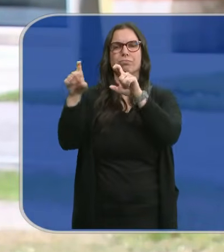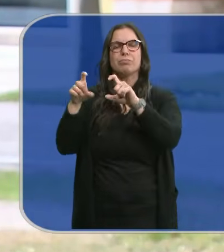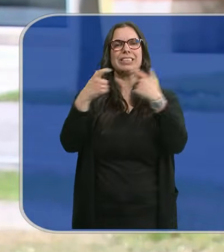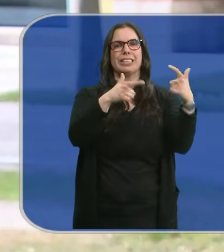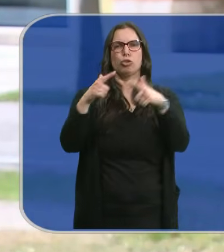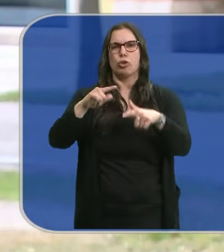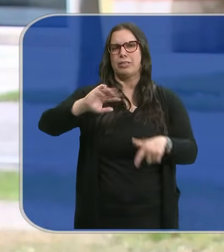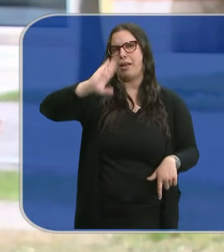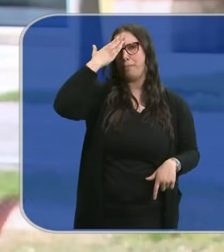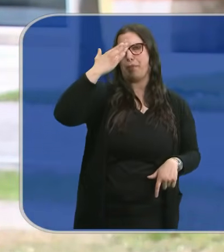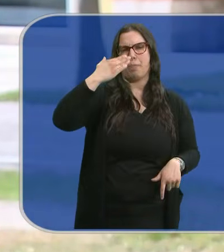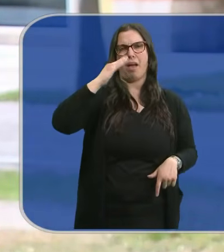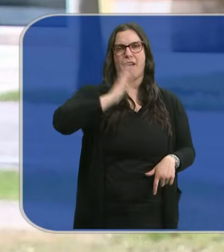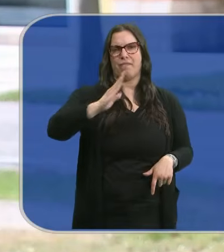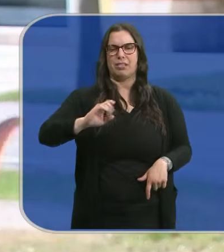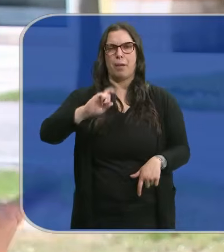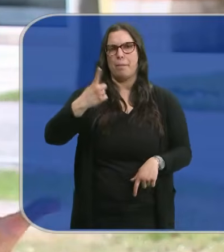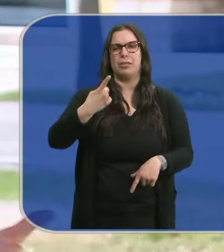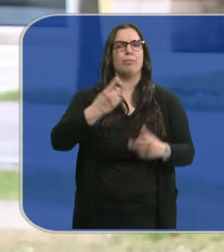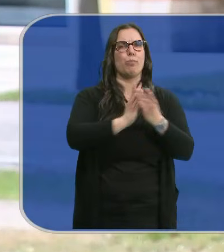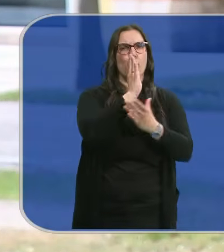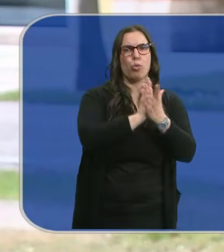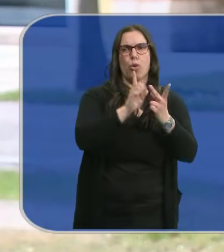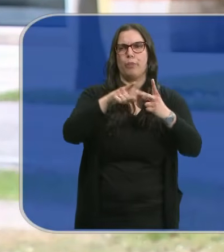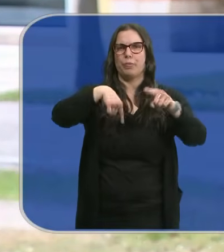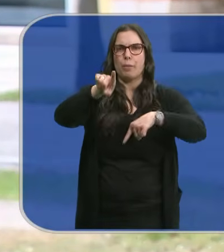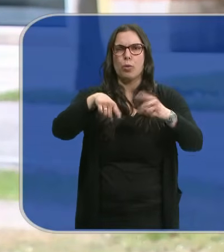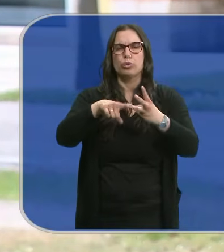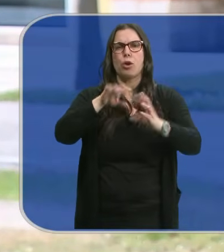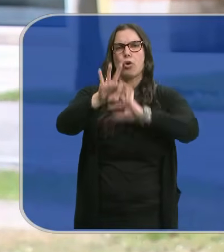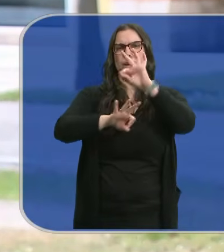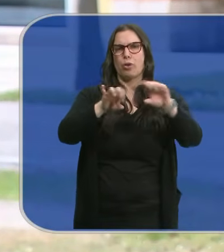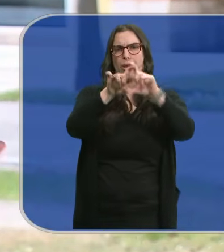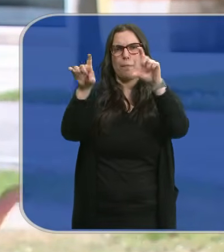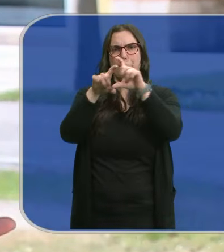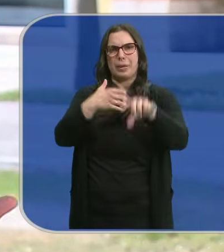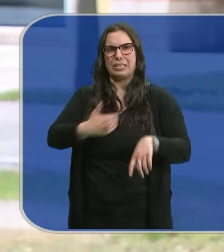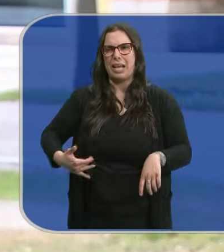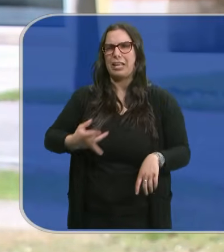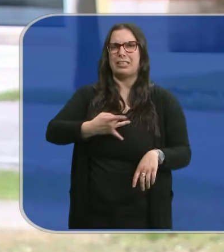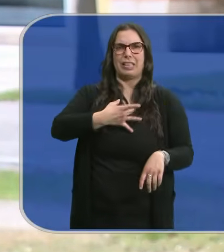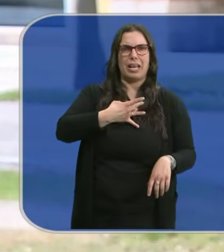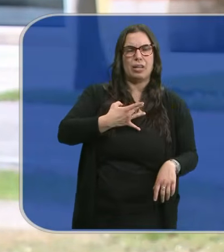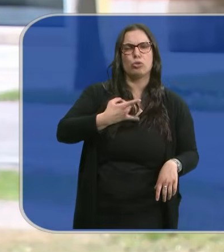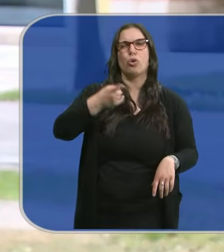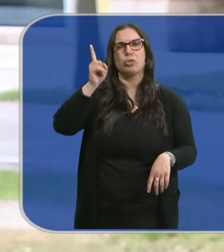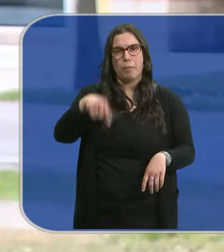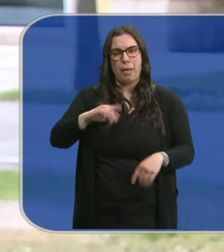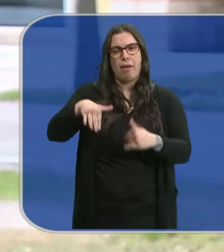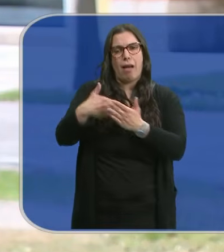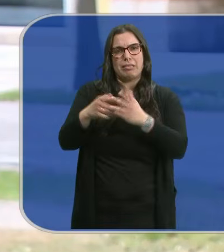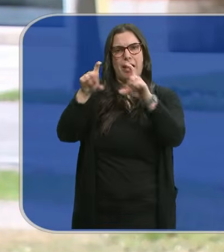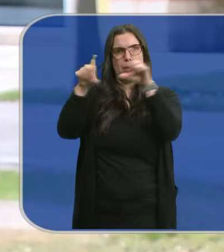sectores afectados, productivos, de transportistas, con organizaciones empresariales, sindicales, incluso con las